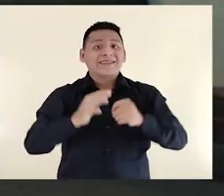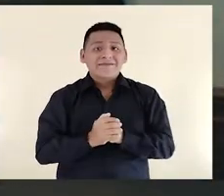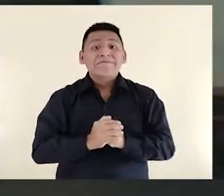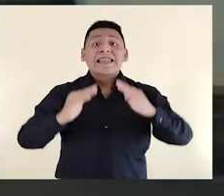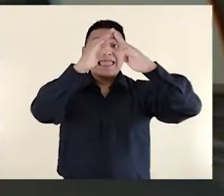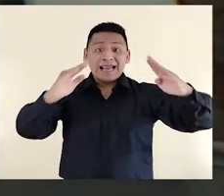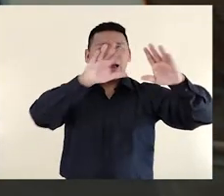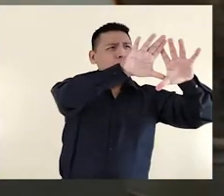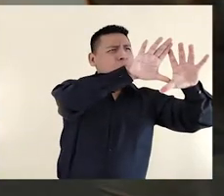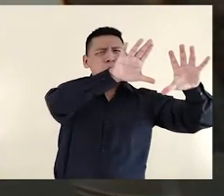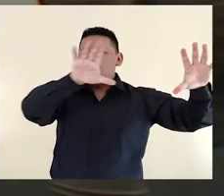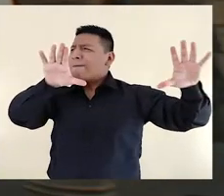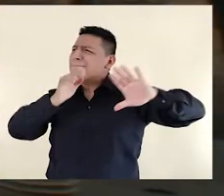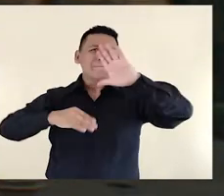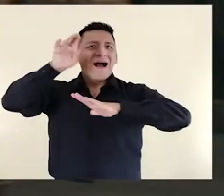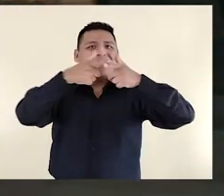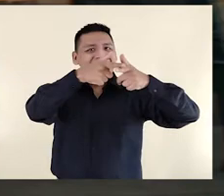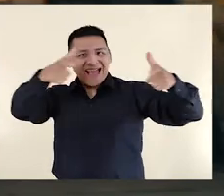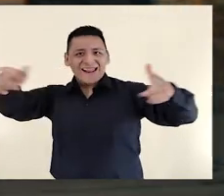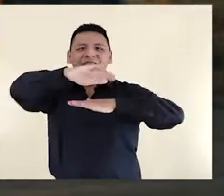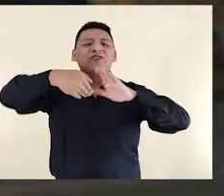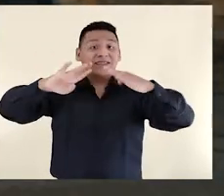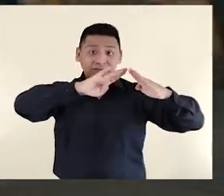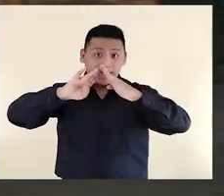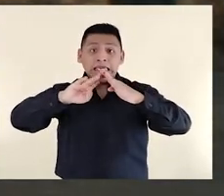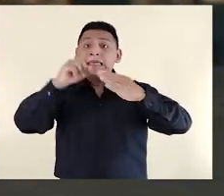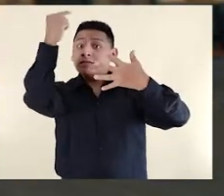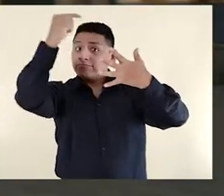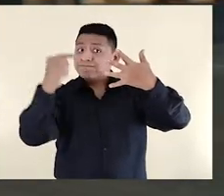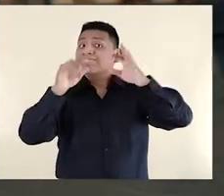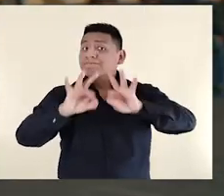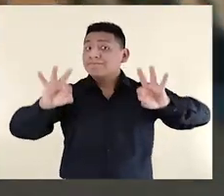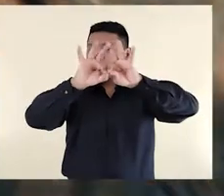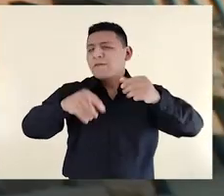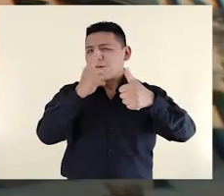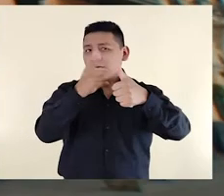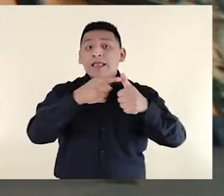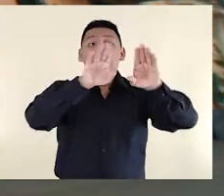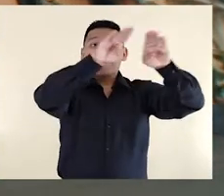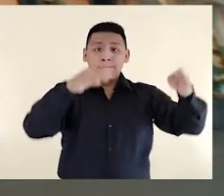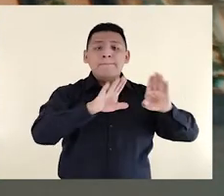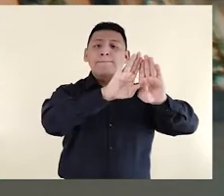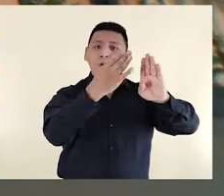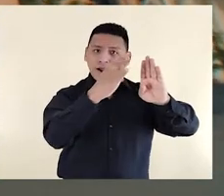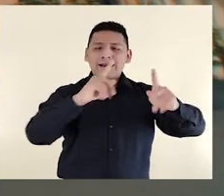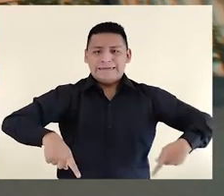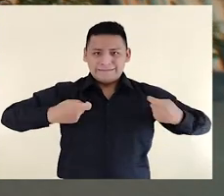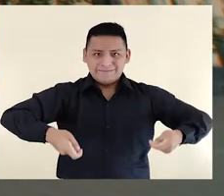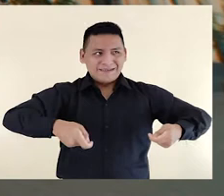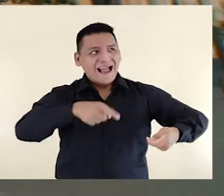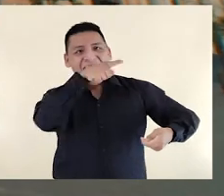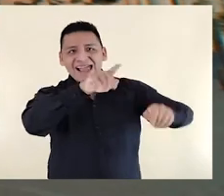casona tiene una de las fachadas más largas de la ciudad y muestra algunos detalles interesantes como la puerta de carrocería a un lado